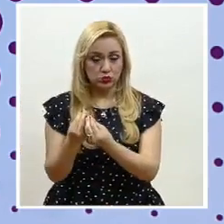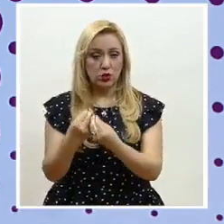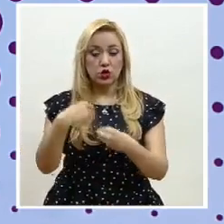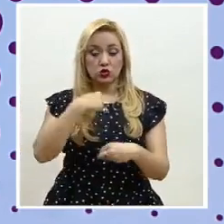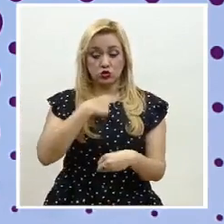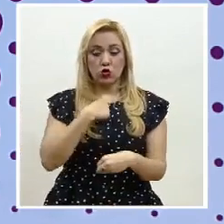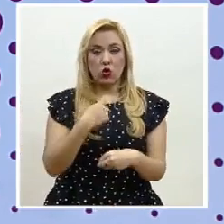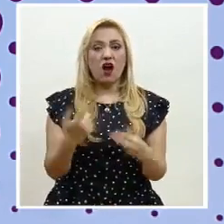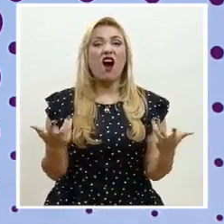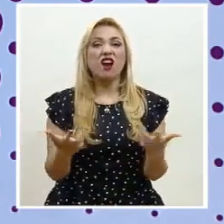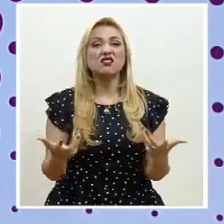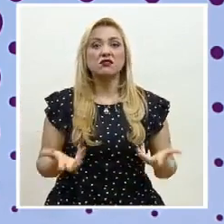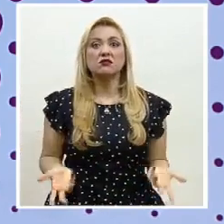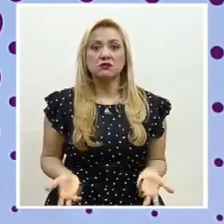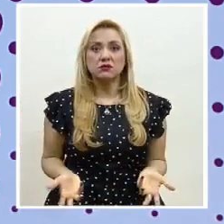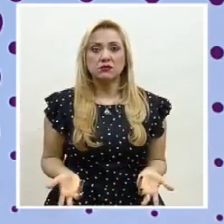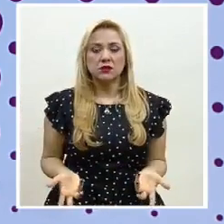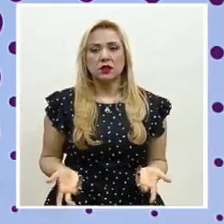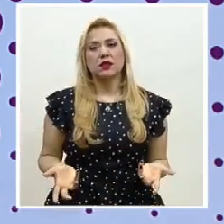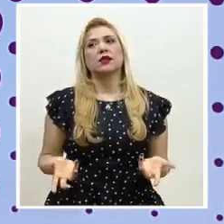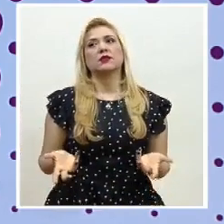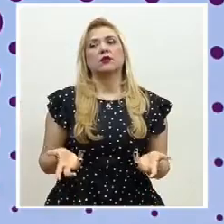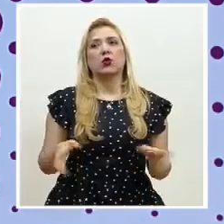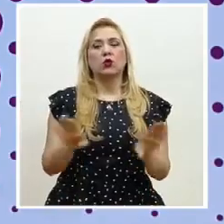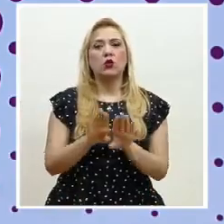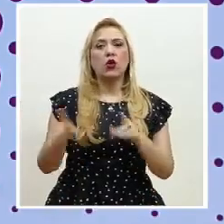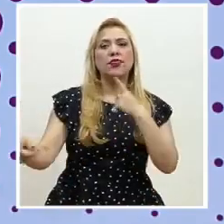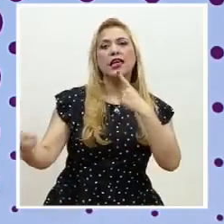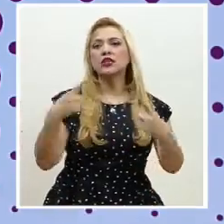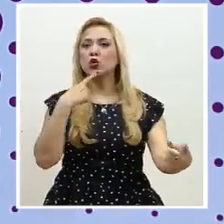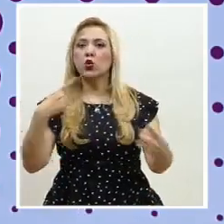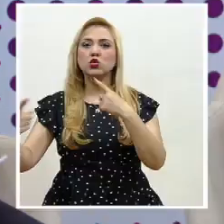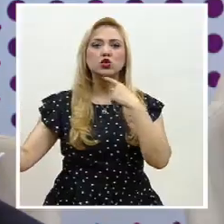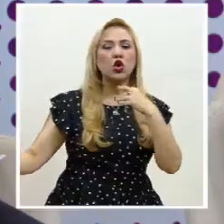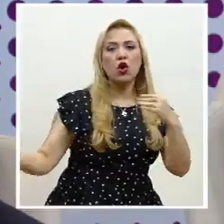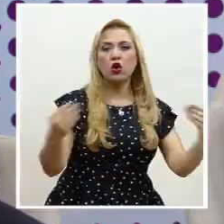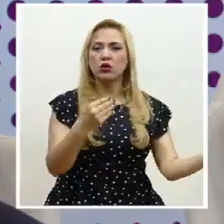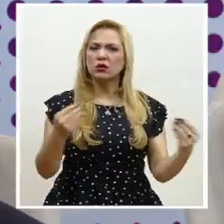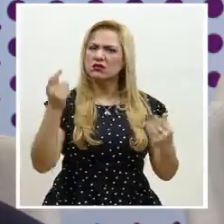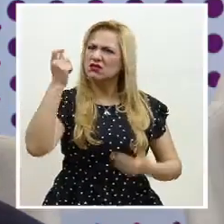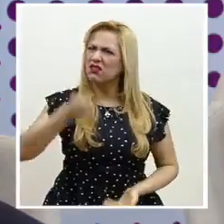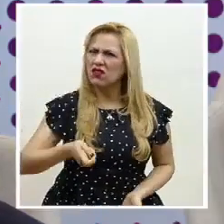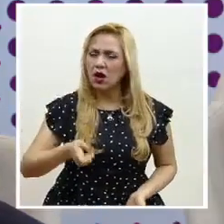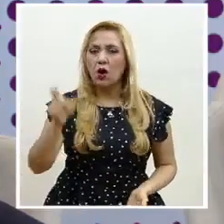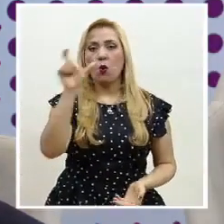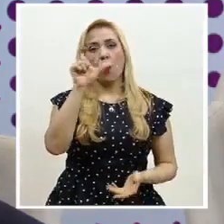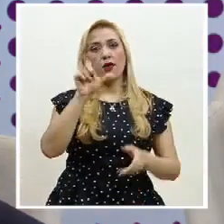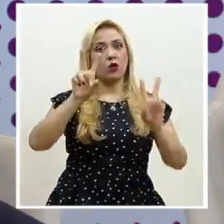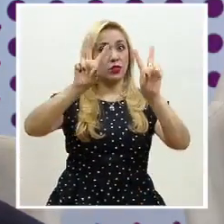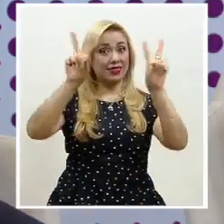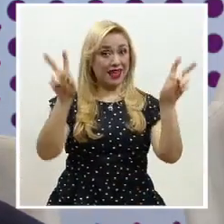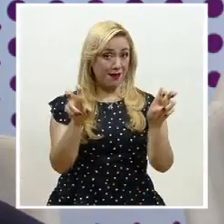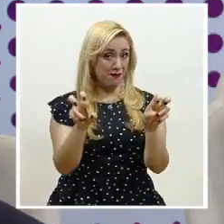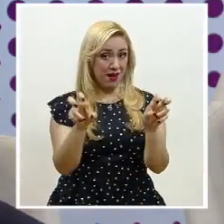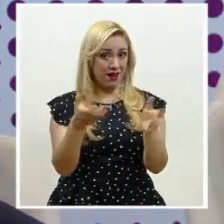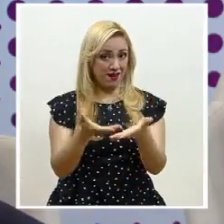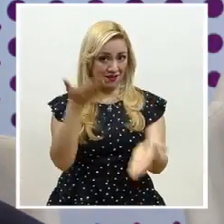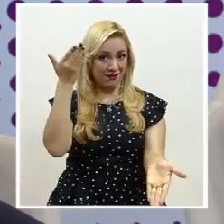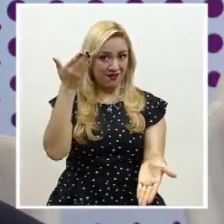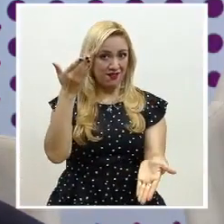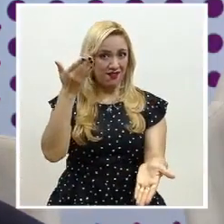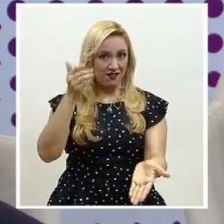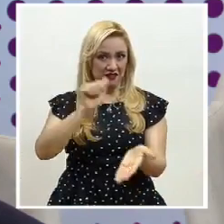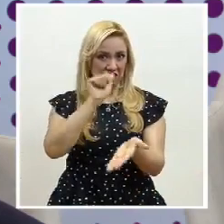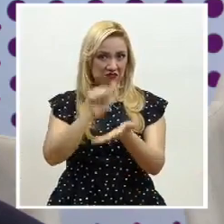secretario de estudio y cuenta es un papel de disidencia y de discusión. ¿Qué significa esto? Que cuando tenemos un tema, no caminamos por la